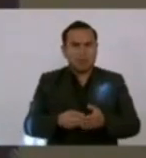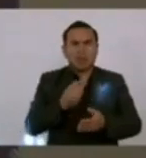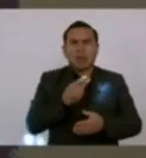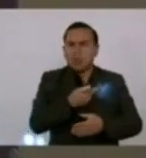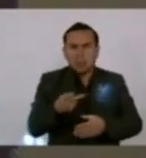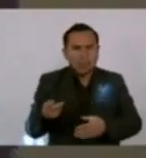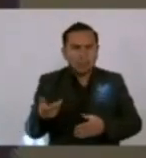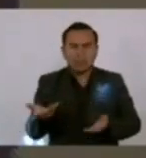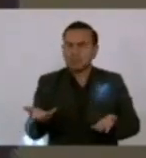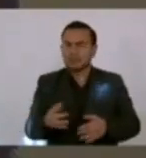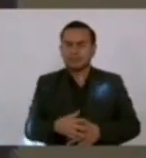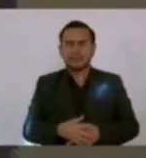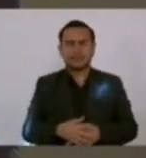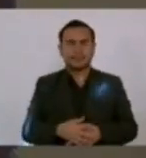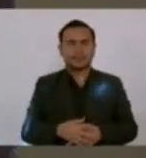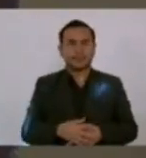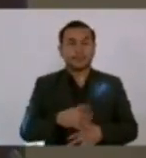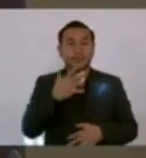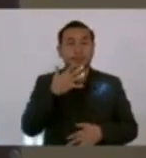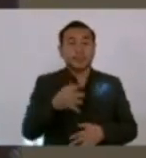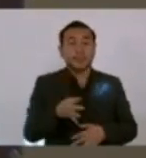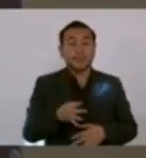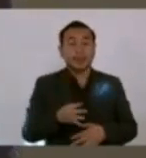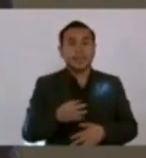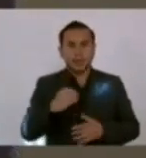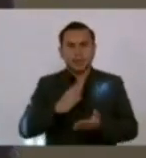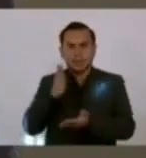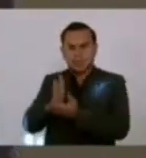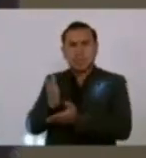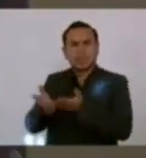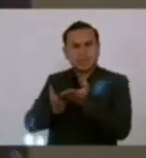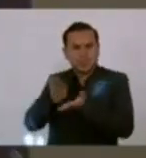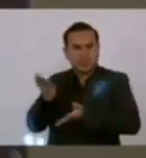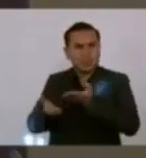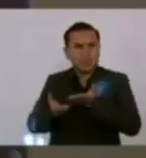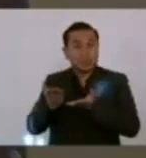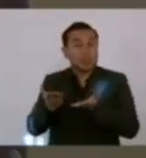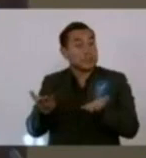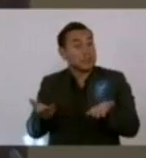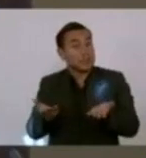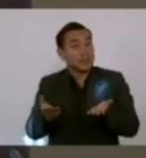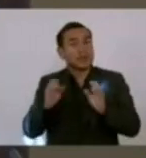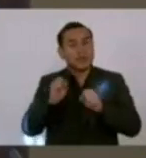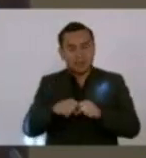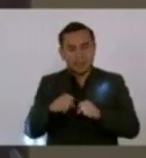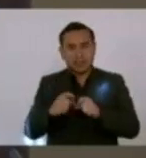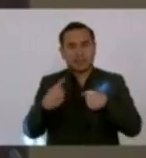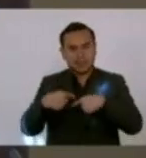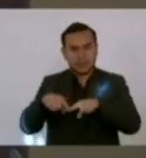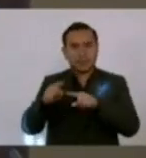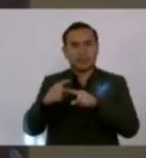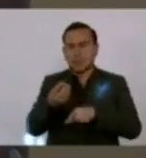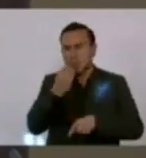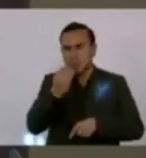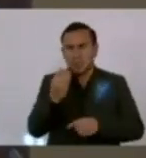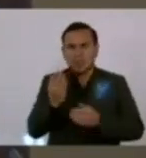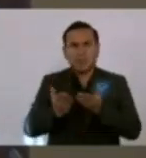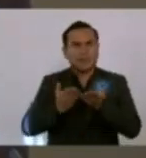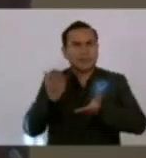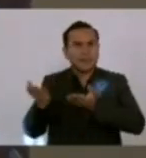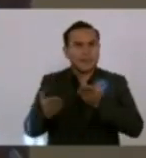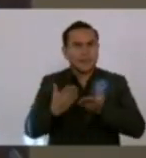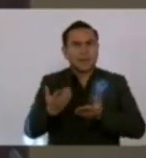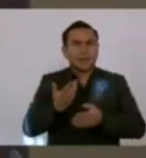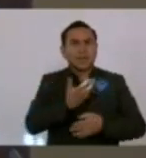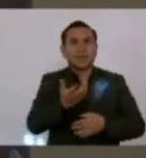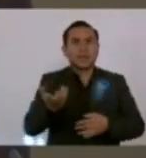productos. Puede haber en un supermercado, si se lo acaban en una compra, pero va a poder ser reabastecido. Van a continuar las importaciones y